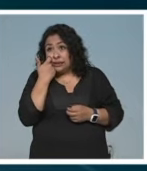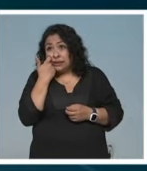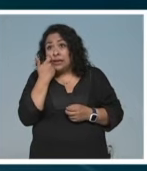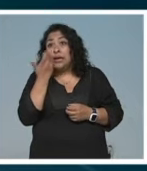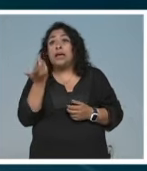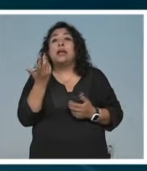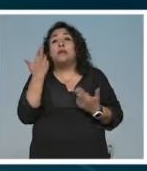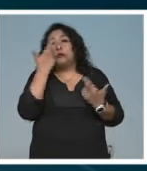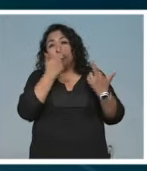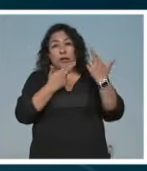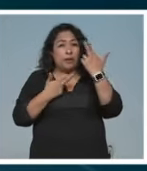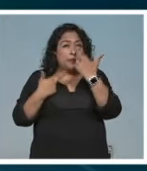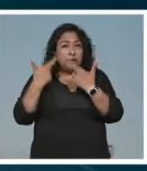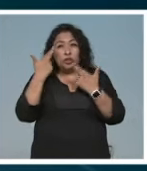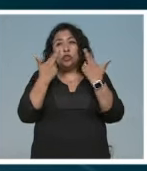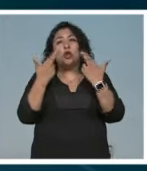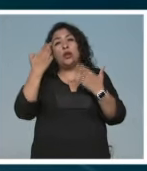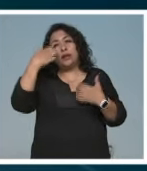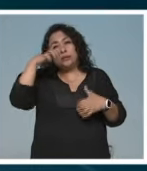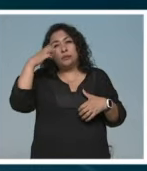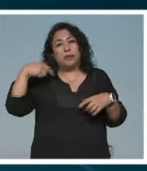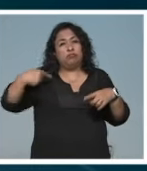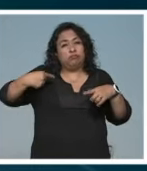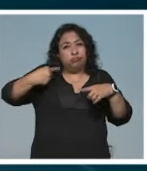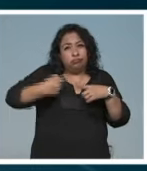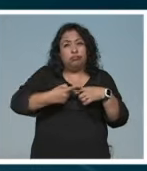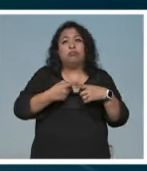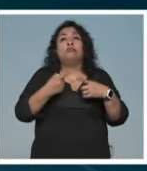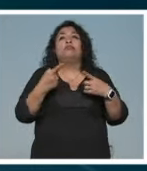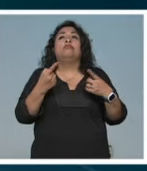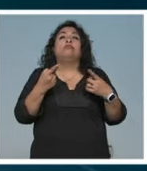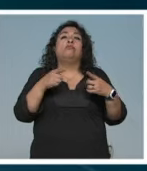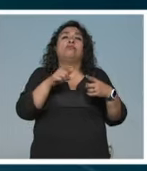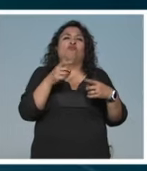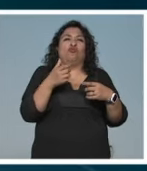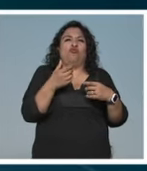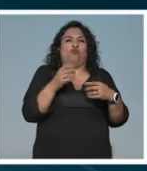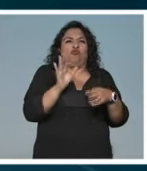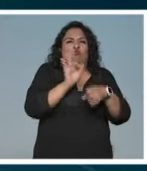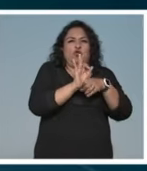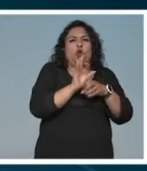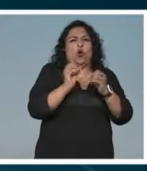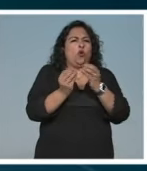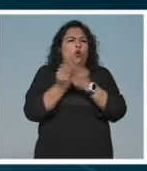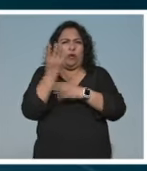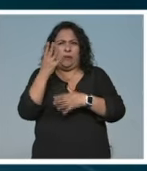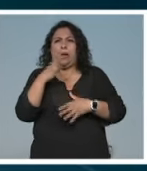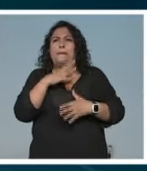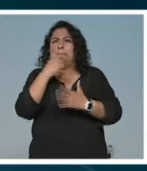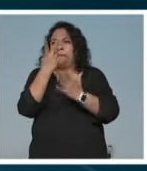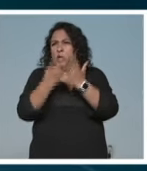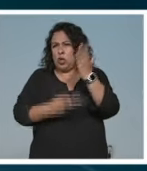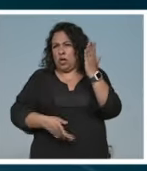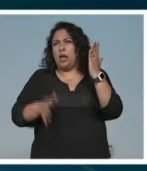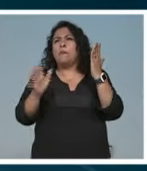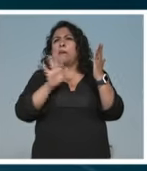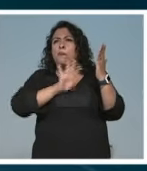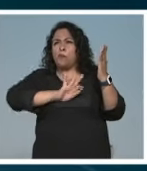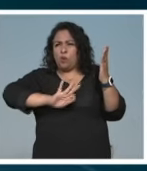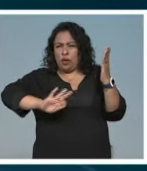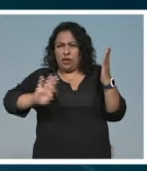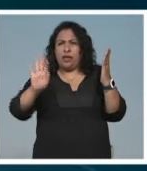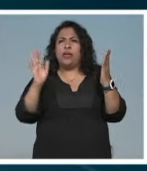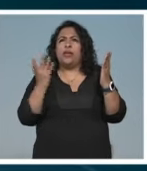de hacer revisiones de trayectorias y tanto consolidadas como emergentes, tendremos una programación que nos permita